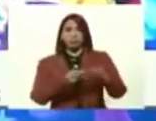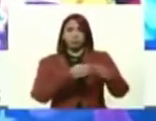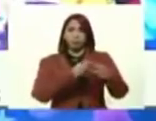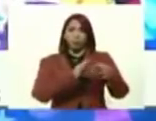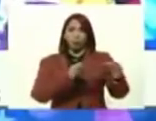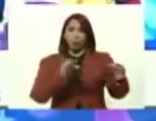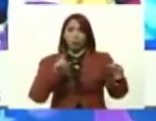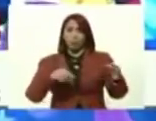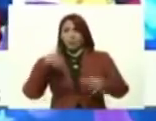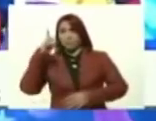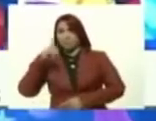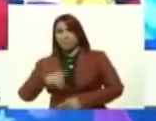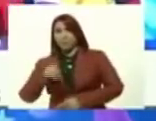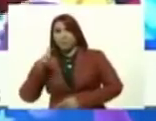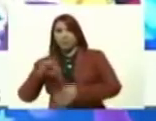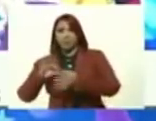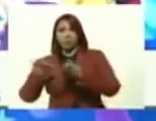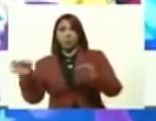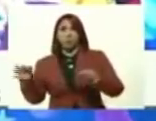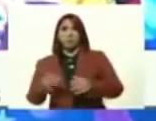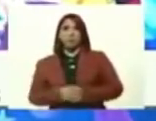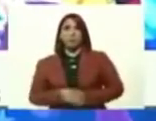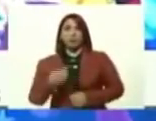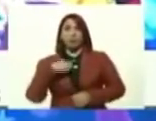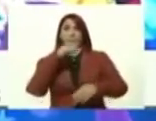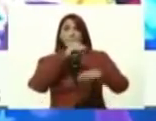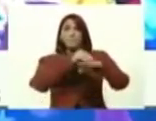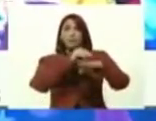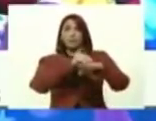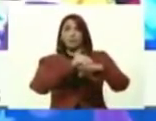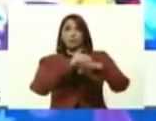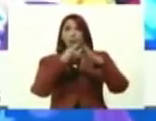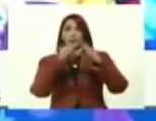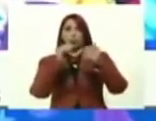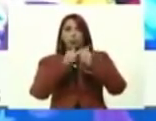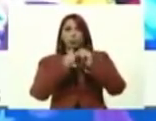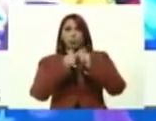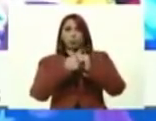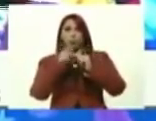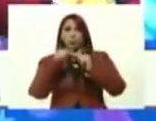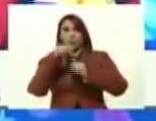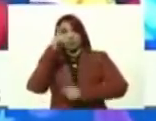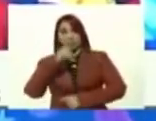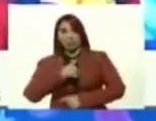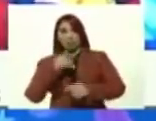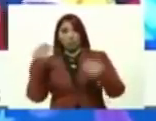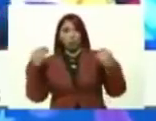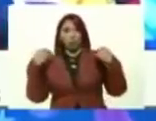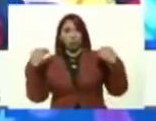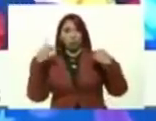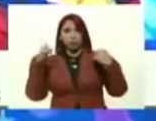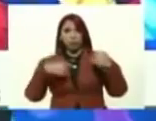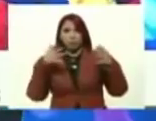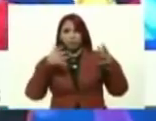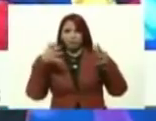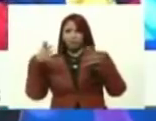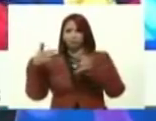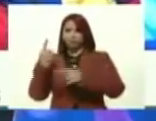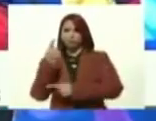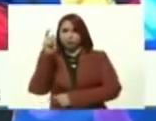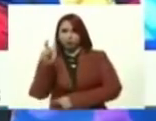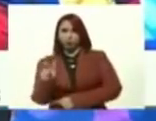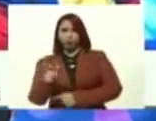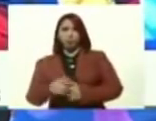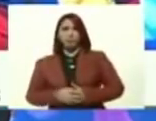paralímpico 2024. Yo le pedí a los atletas paralímpicos, a los entrenadores. Hay un entrenador